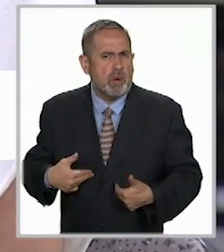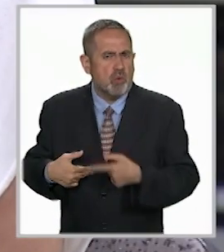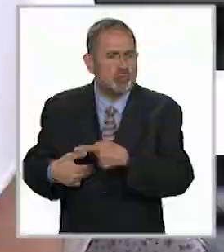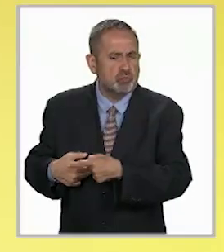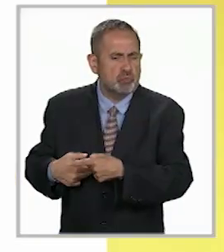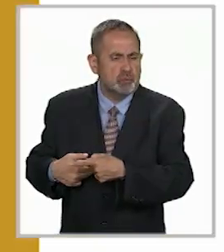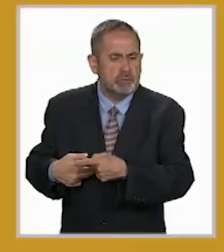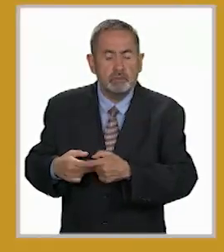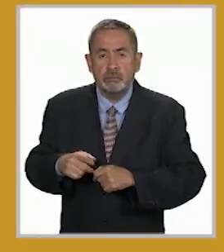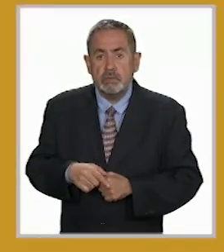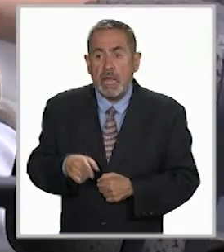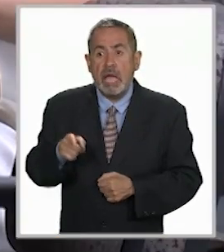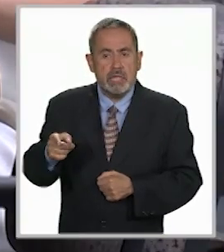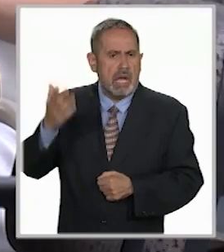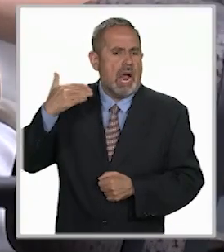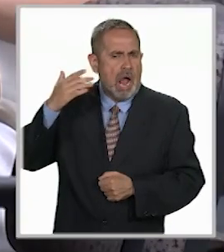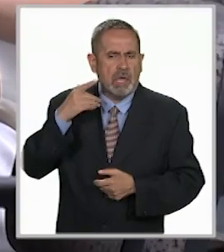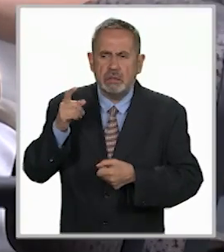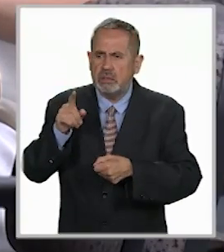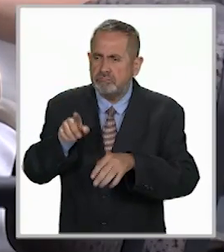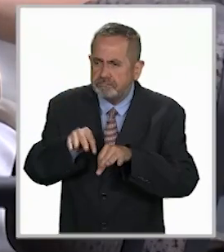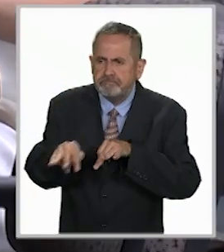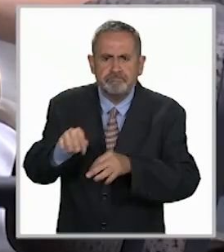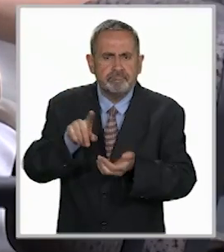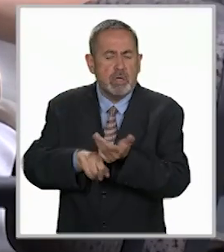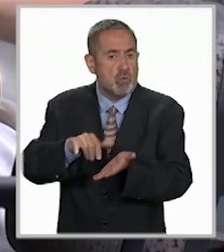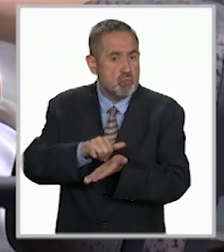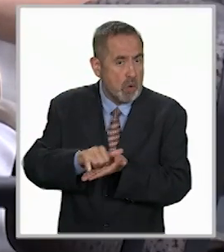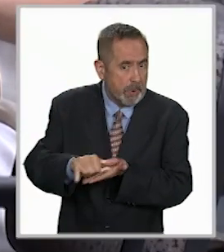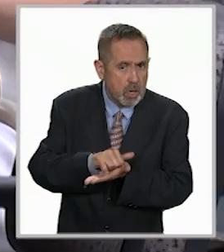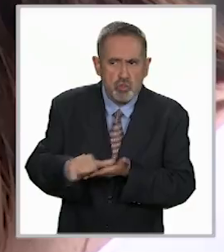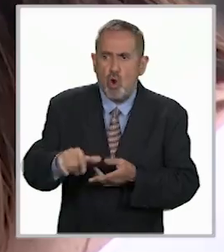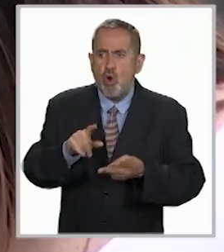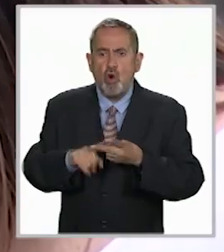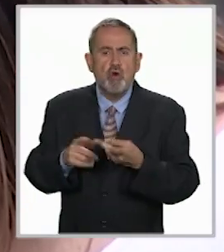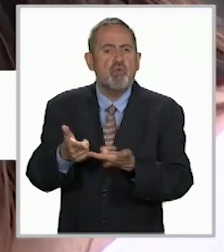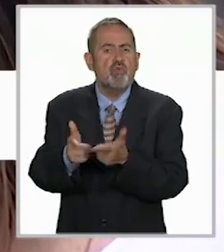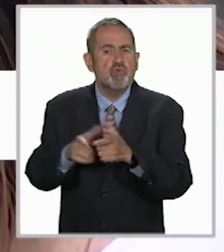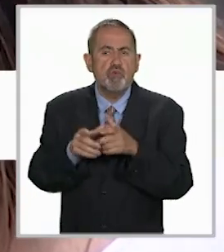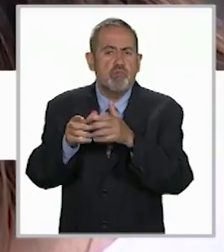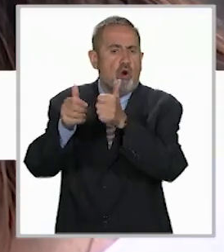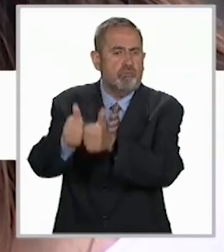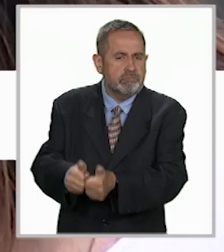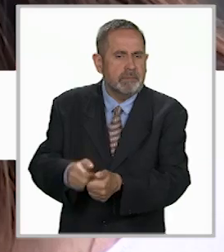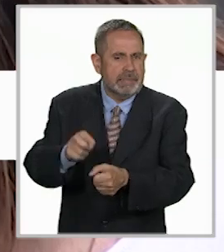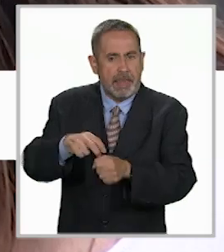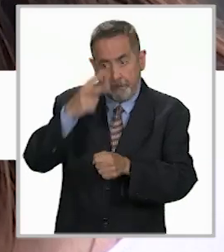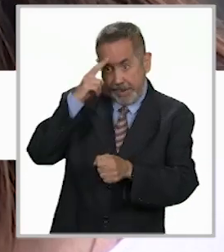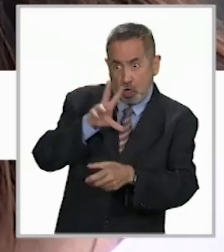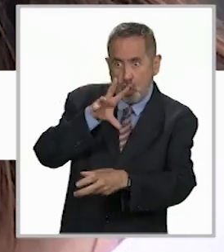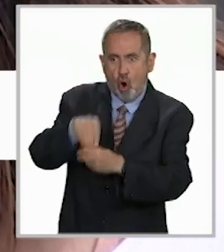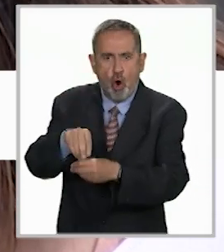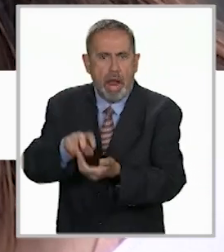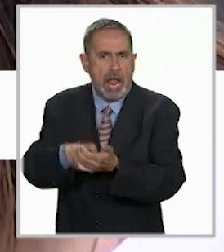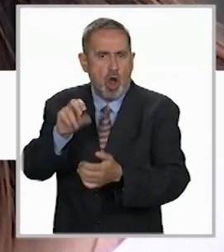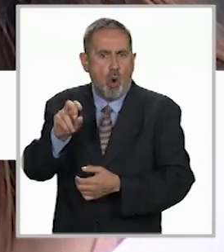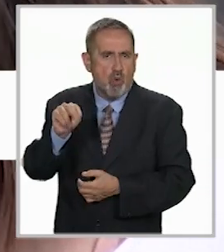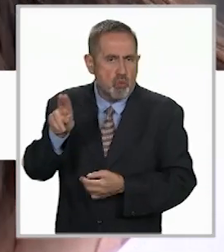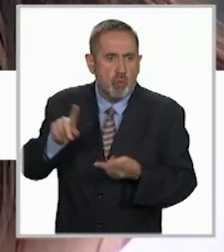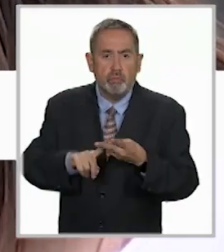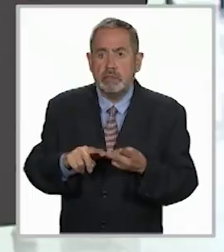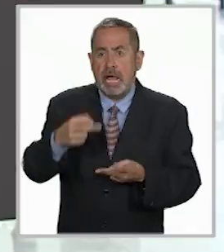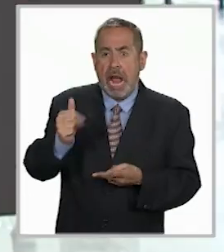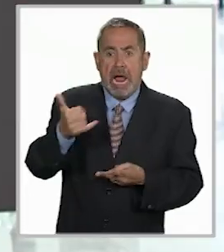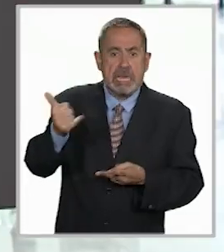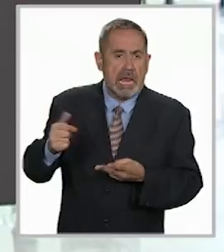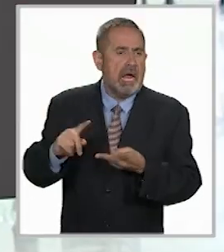Humanos. Ha prestado sus servicios profesionales en Nueva York, en la Misión Permanente de México ante Naciones Unidas y en La